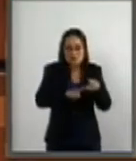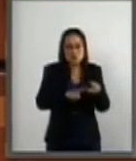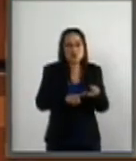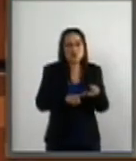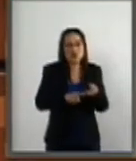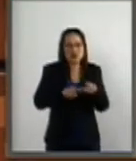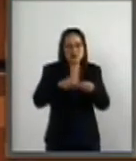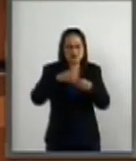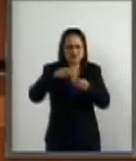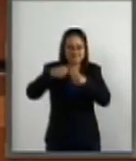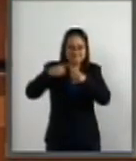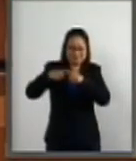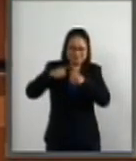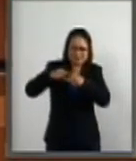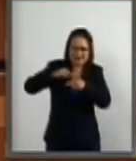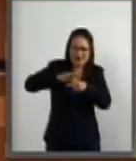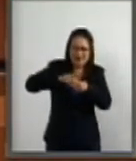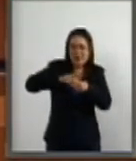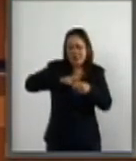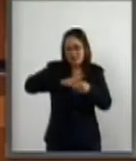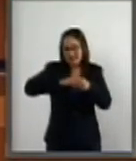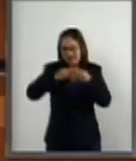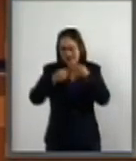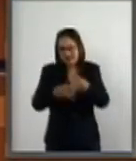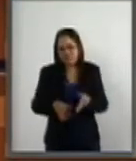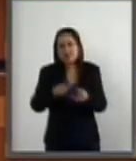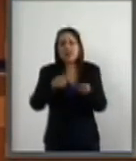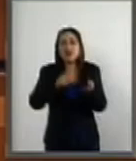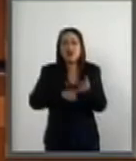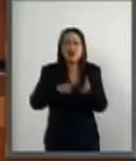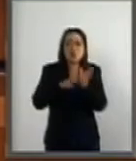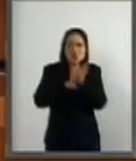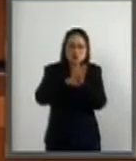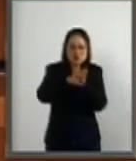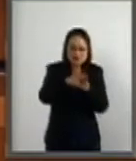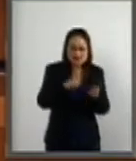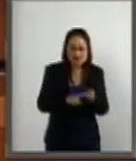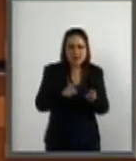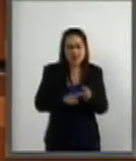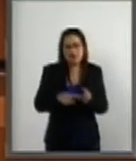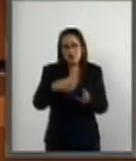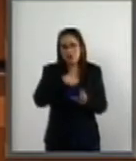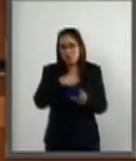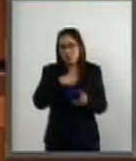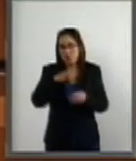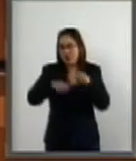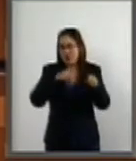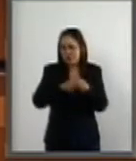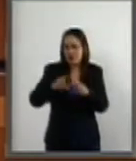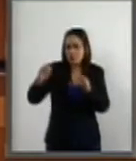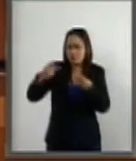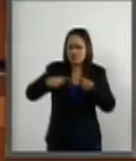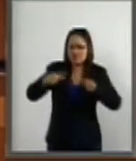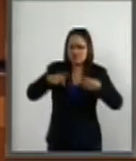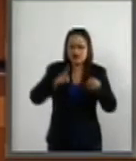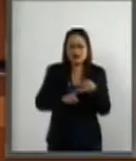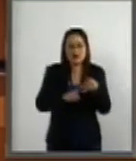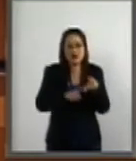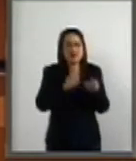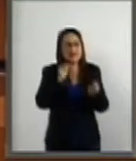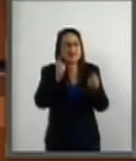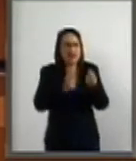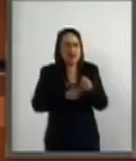hongos larvas de gusano materia fecal humana y de animales metales pesados pinturas